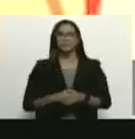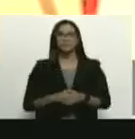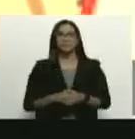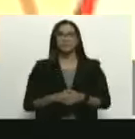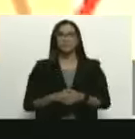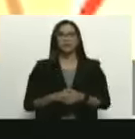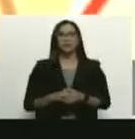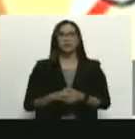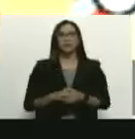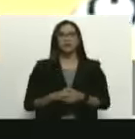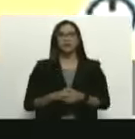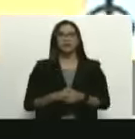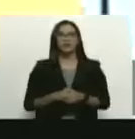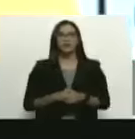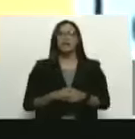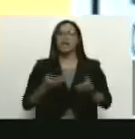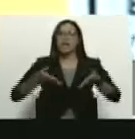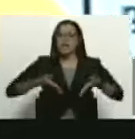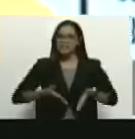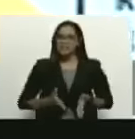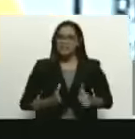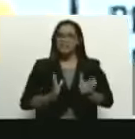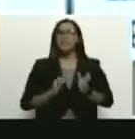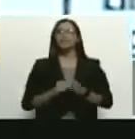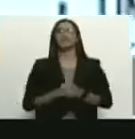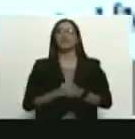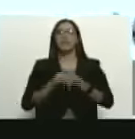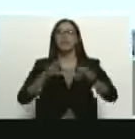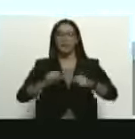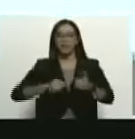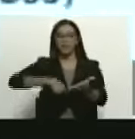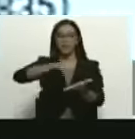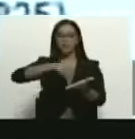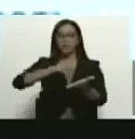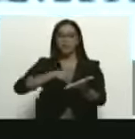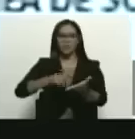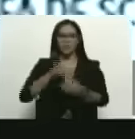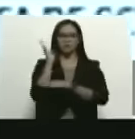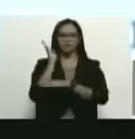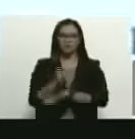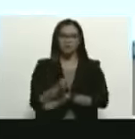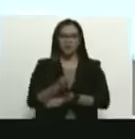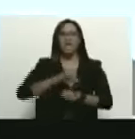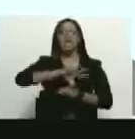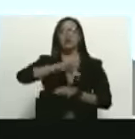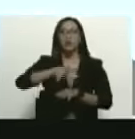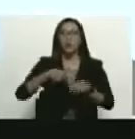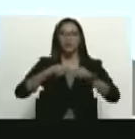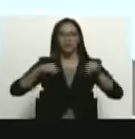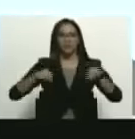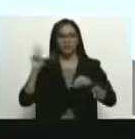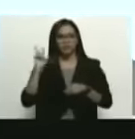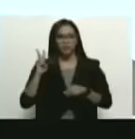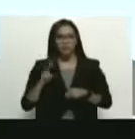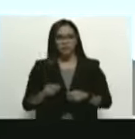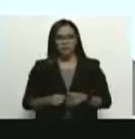El viejo y el naciente imperio firman y sentencian el asalto territorial a Venezuela.